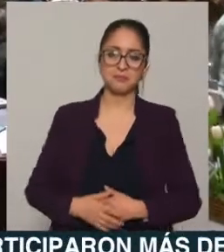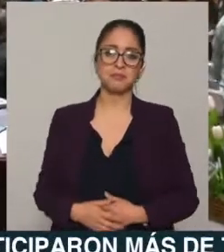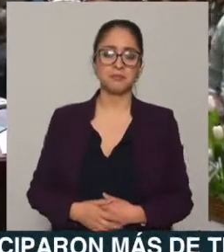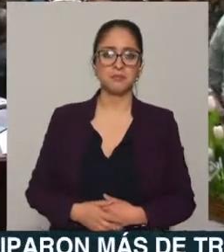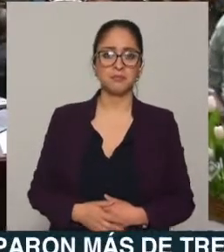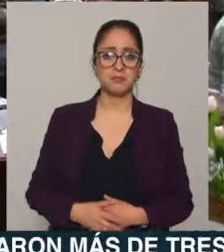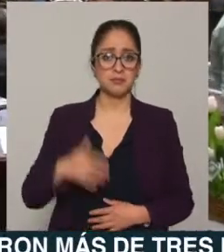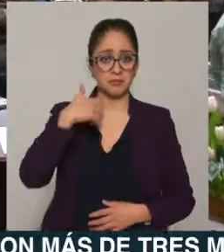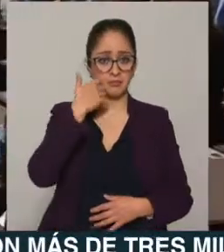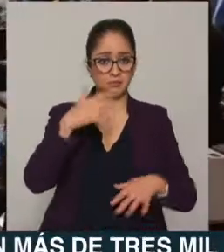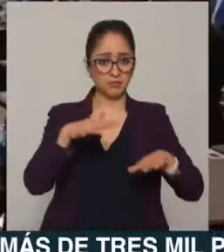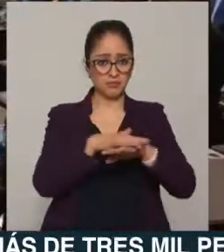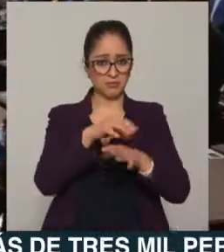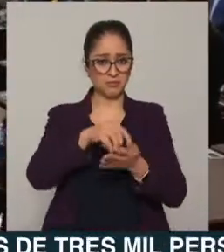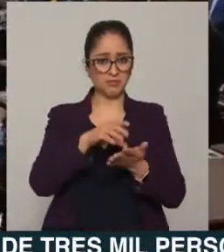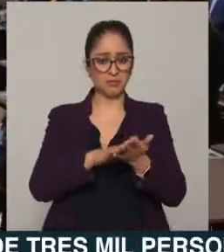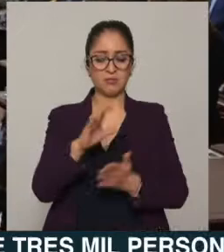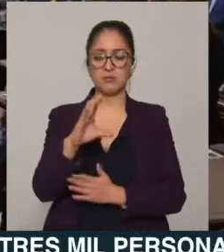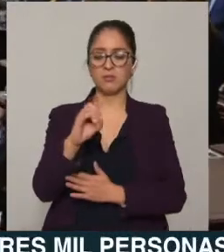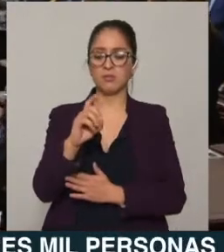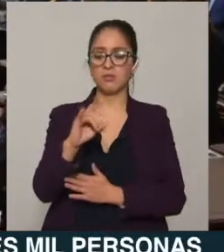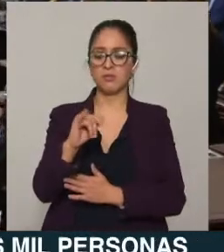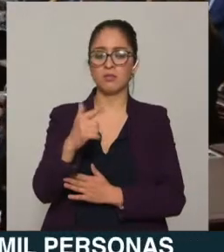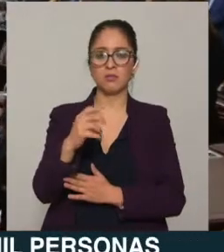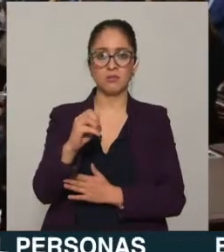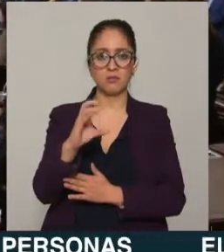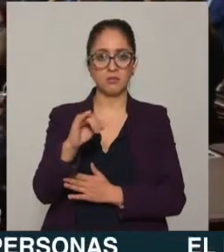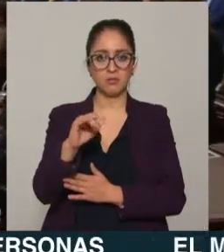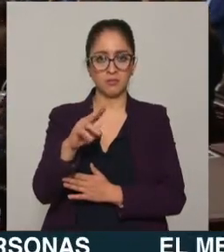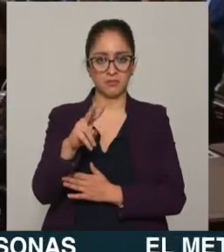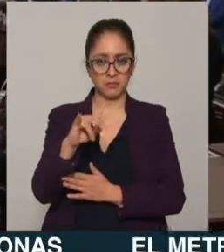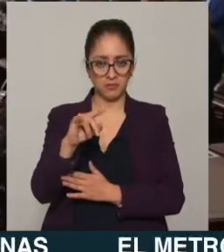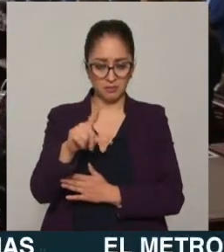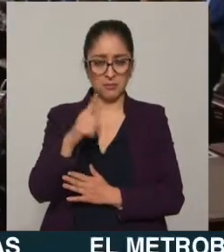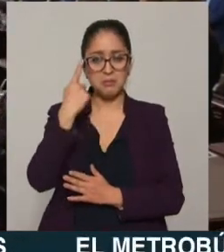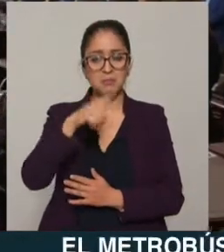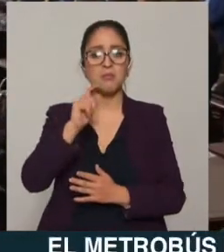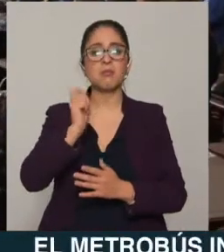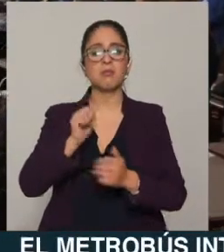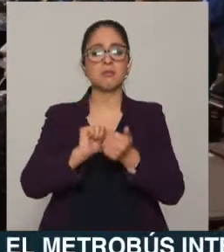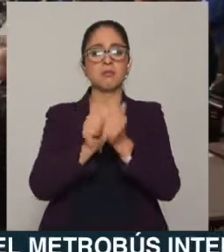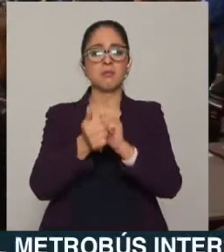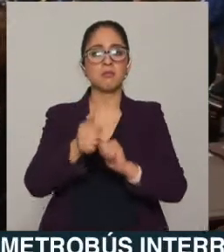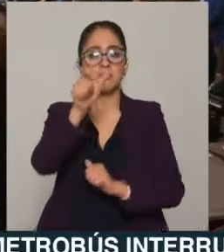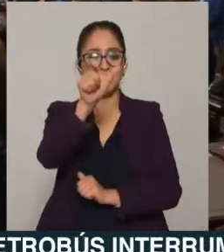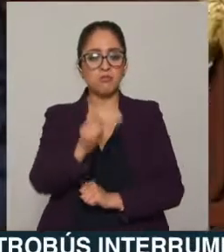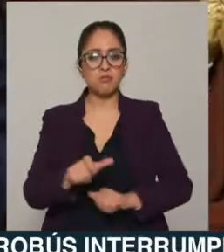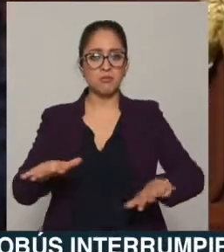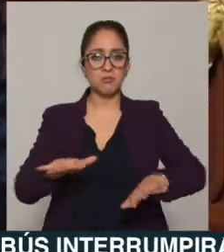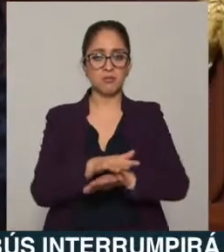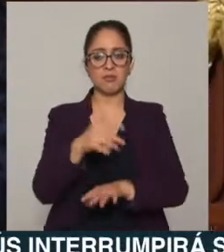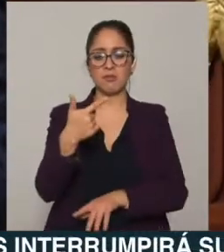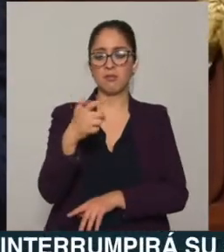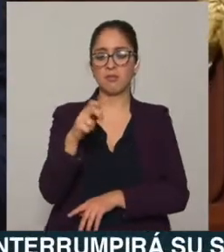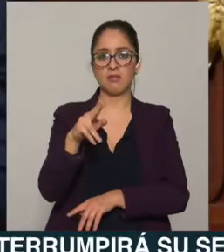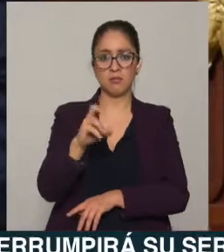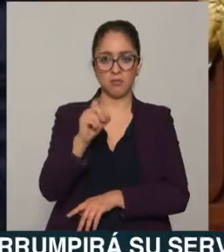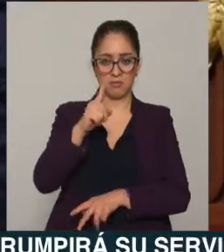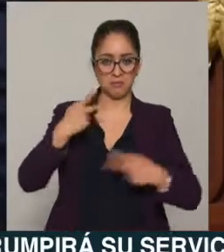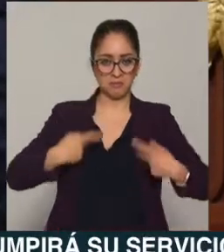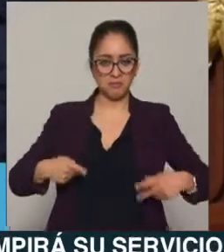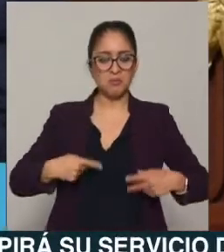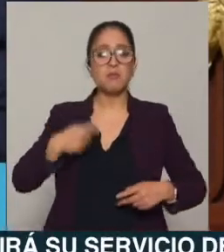Código Civil en lo que se refiere al proceso para cambiar la identidad de género de una persona. Uno de los